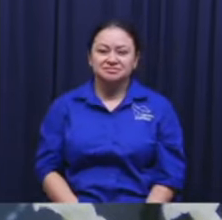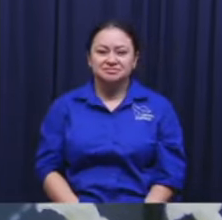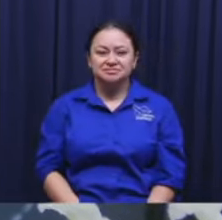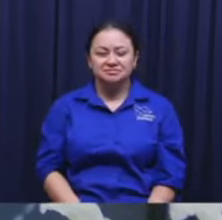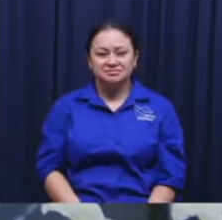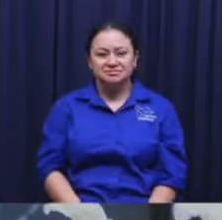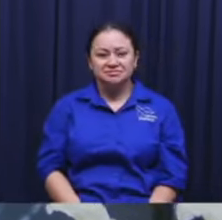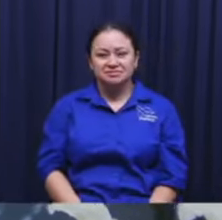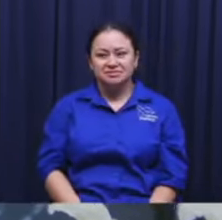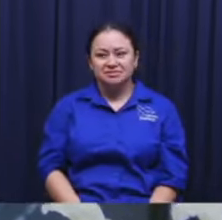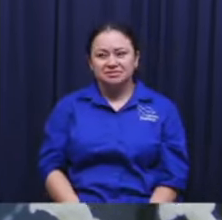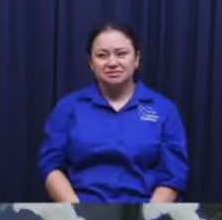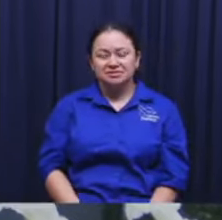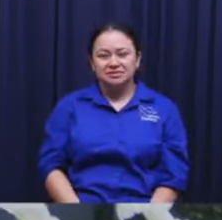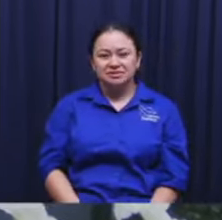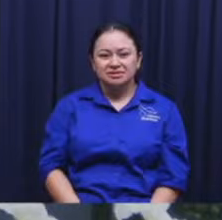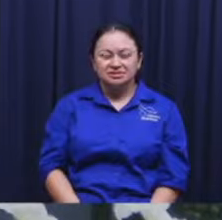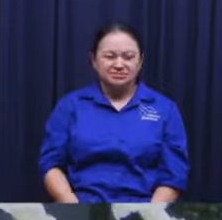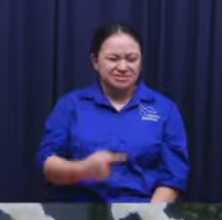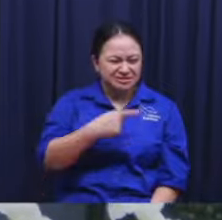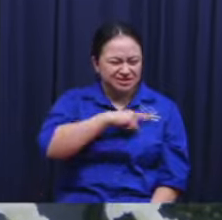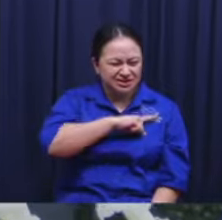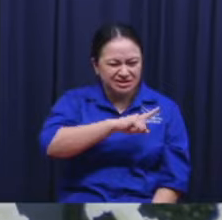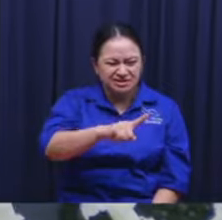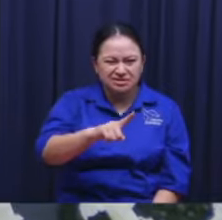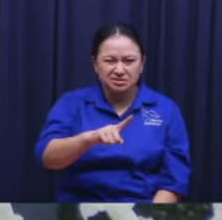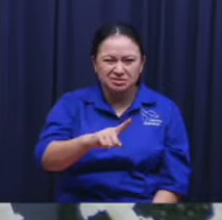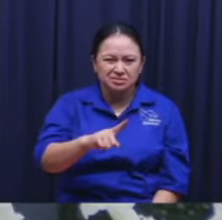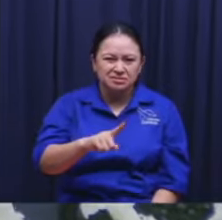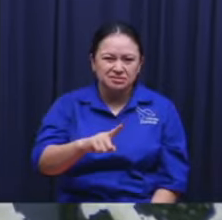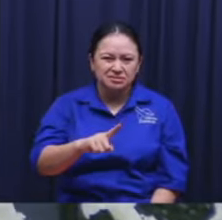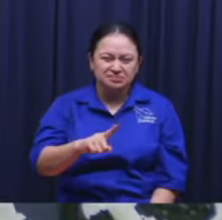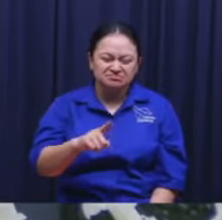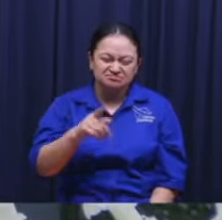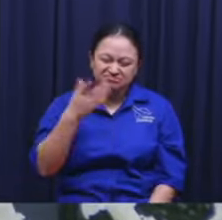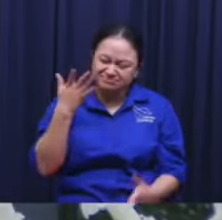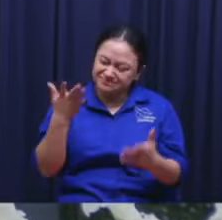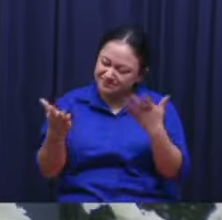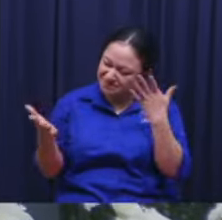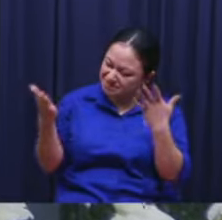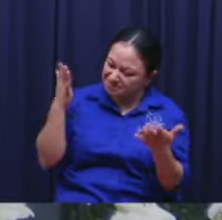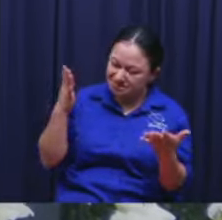¿Será? No será eso una psicosis colectiva.